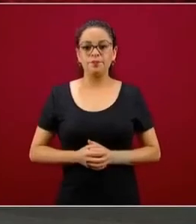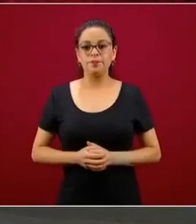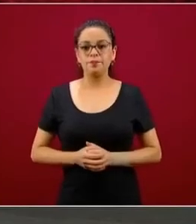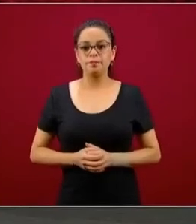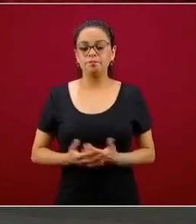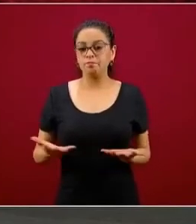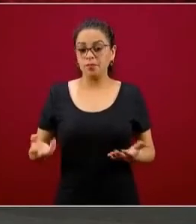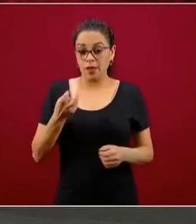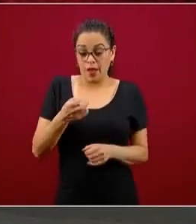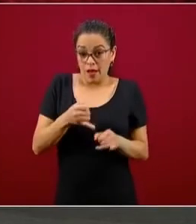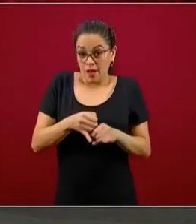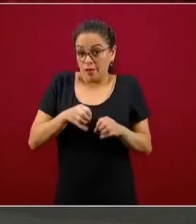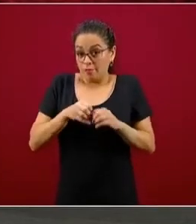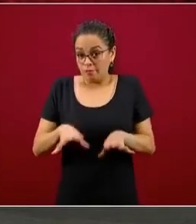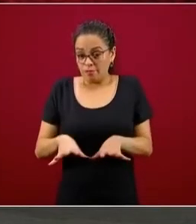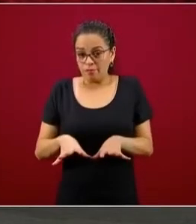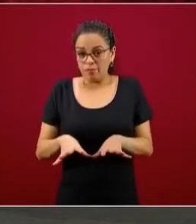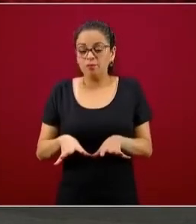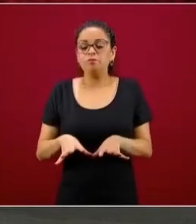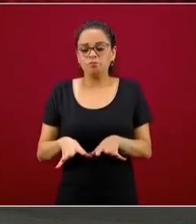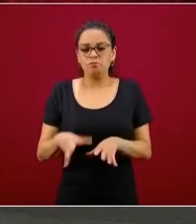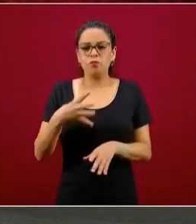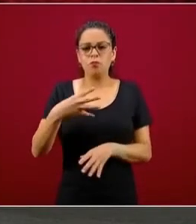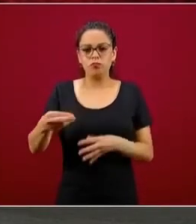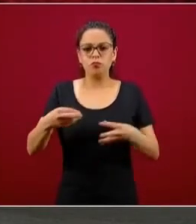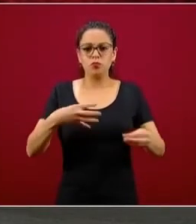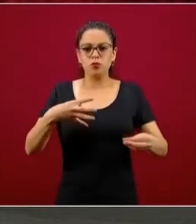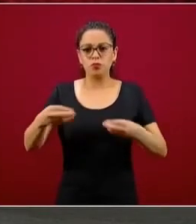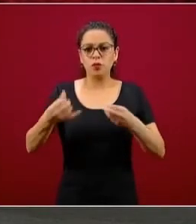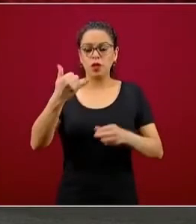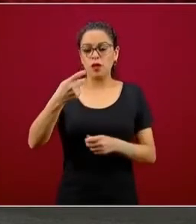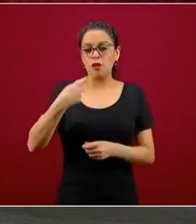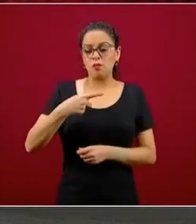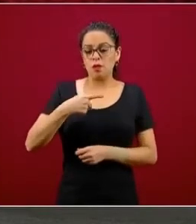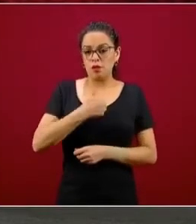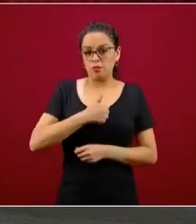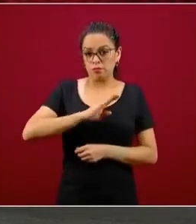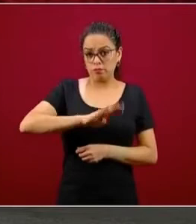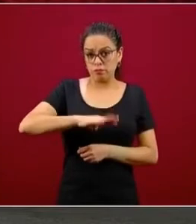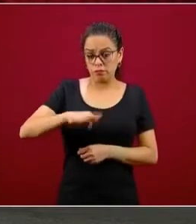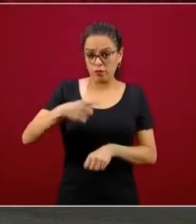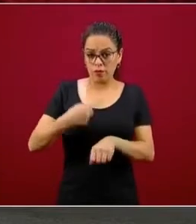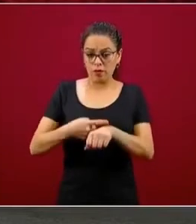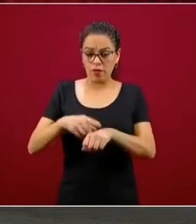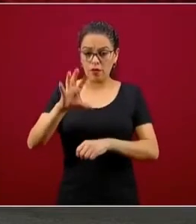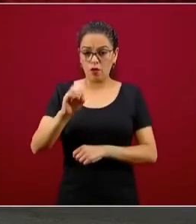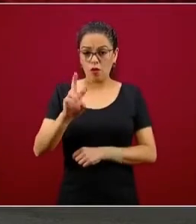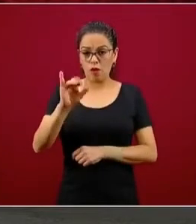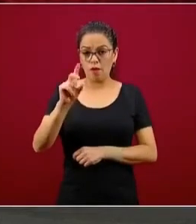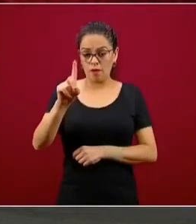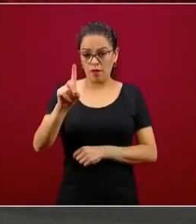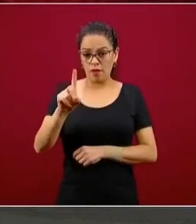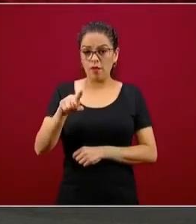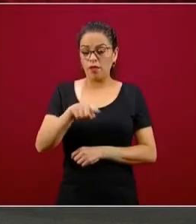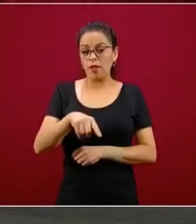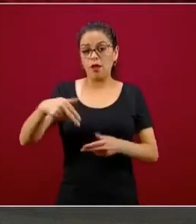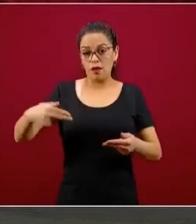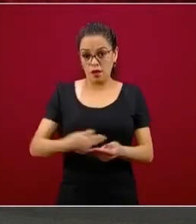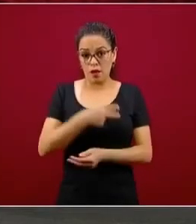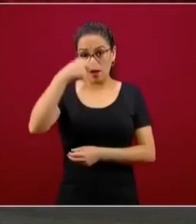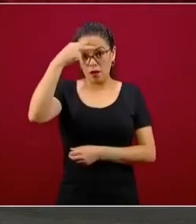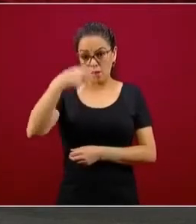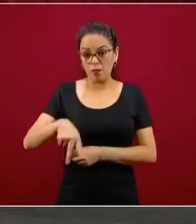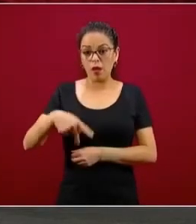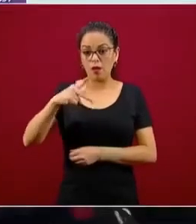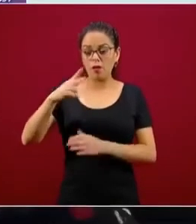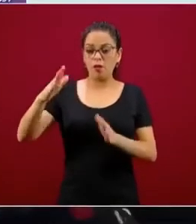Finalmente, de este informe tenemos contagios y defunciones, enfermedad COVID en personas mexicanas fuera de los Estados Unidos y que